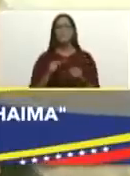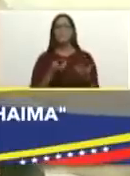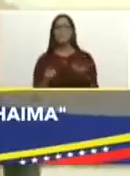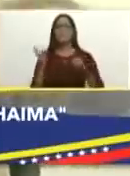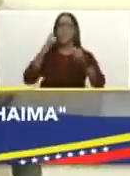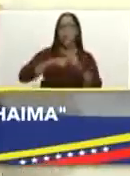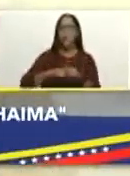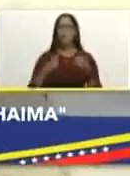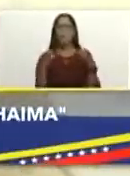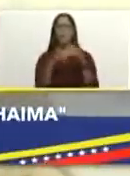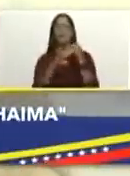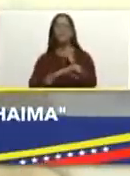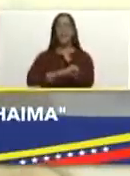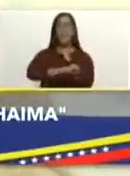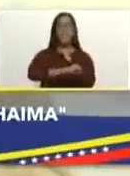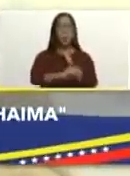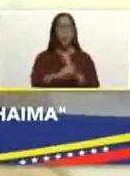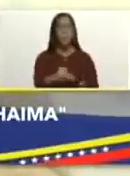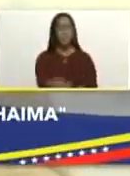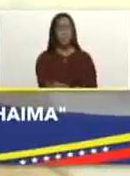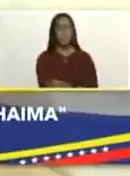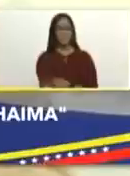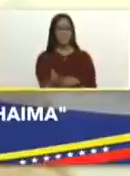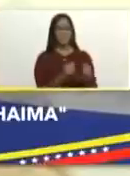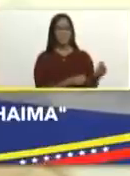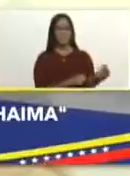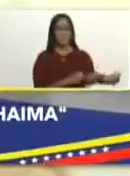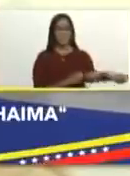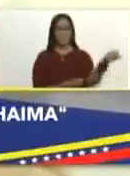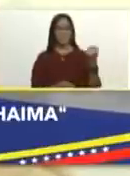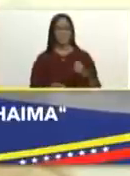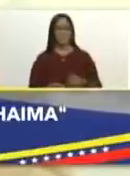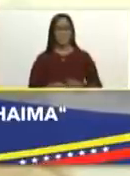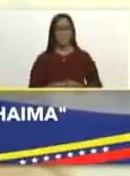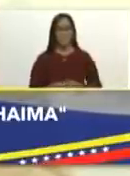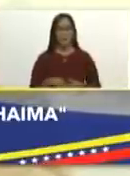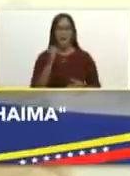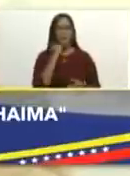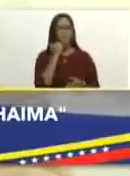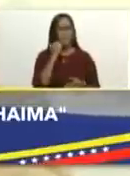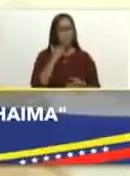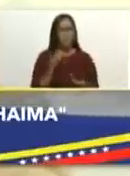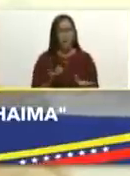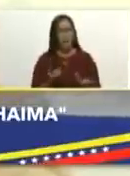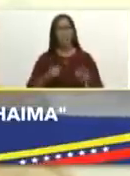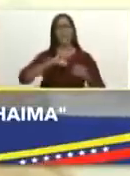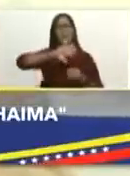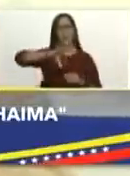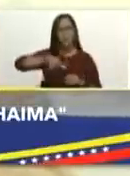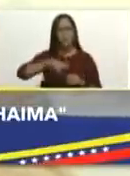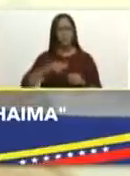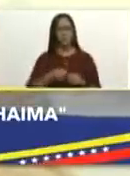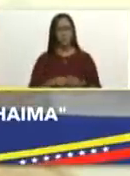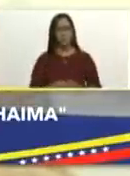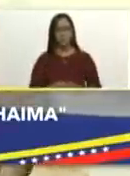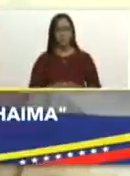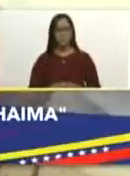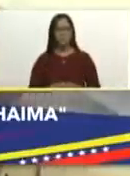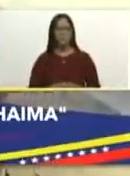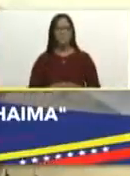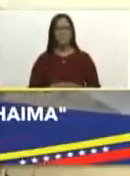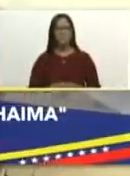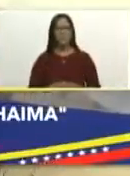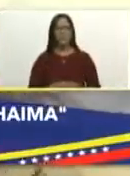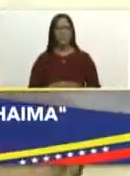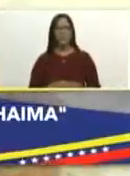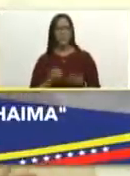caravana de traidores, tuiteros mercenarios al sueldo de la corrupción, que se